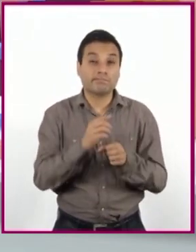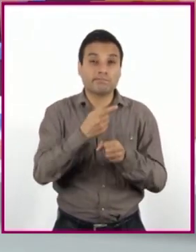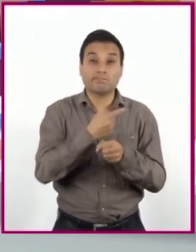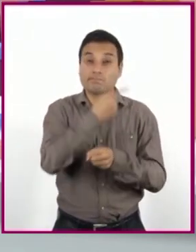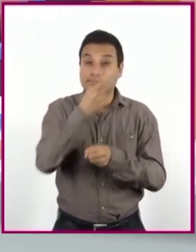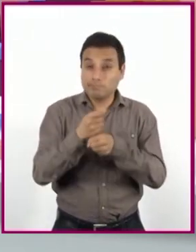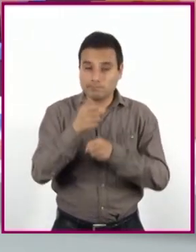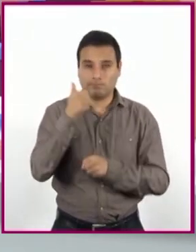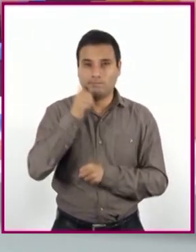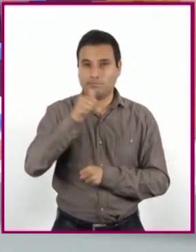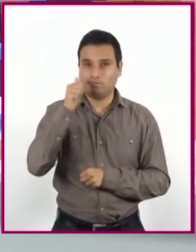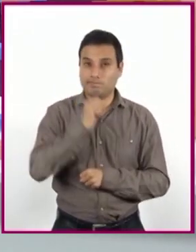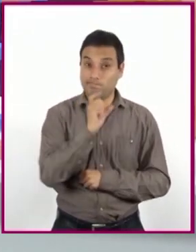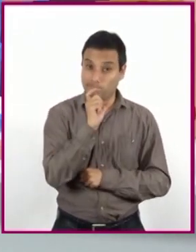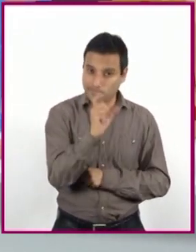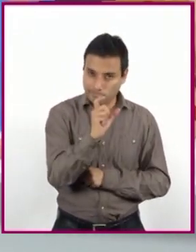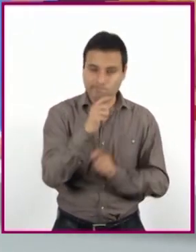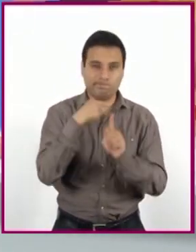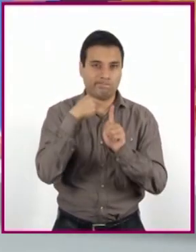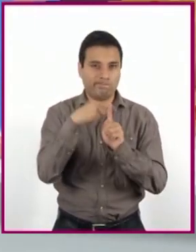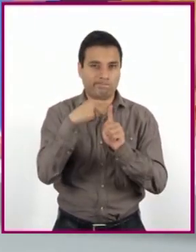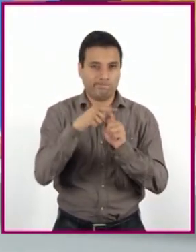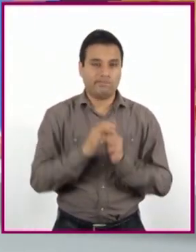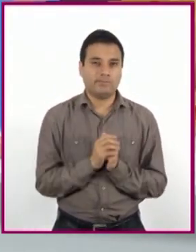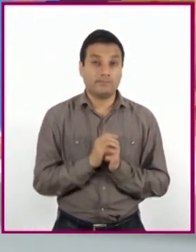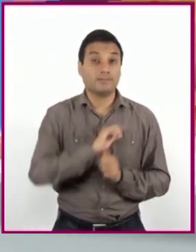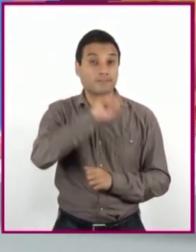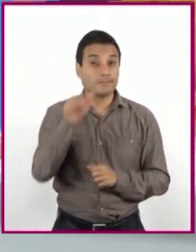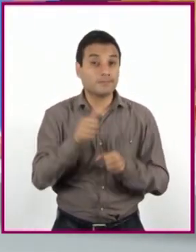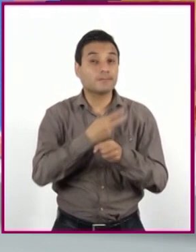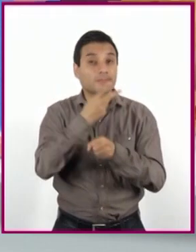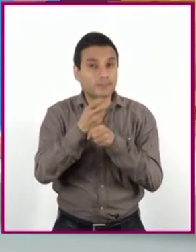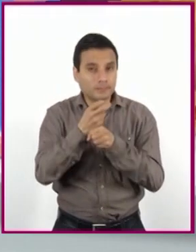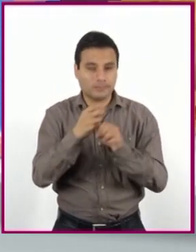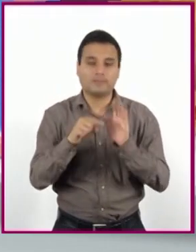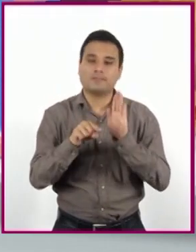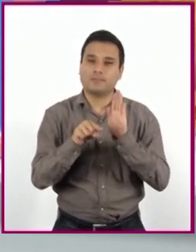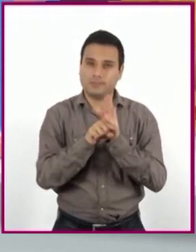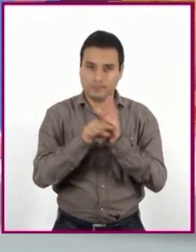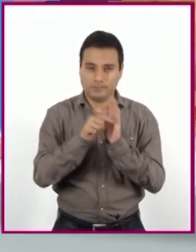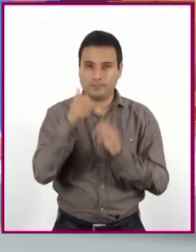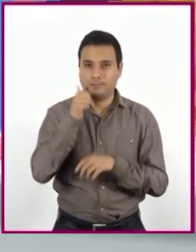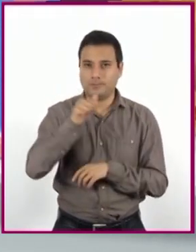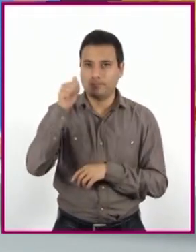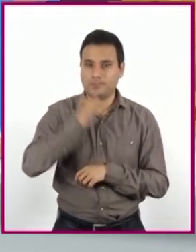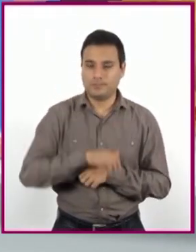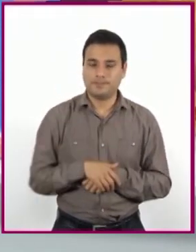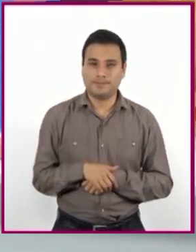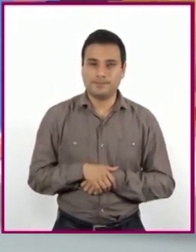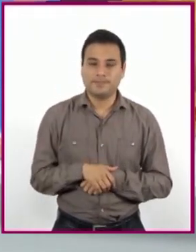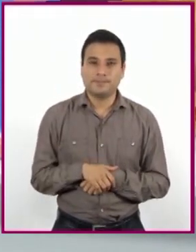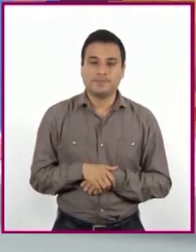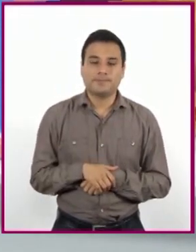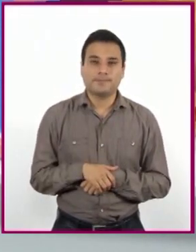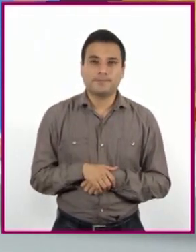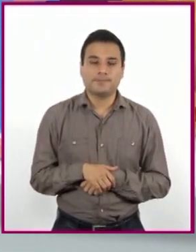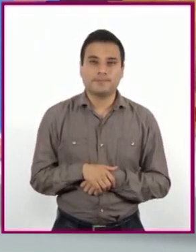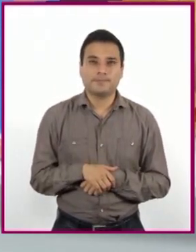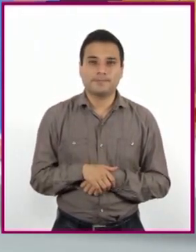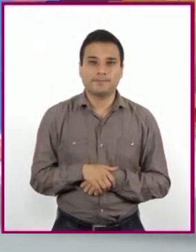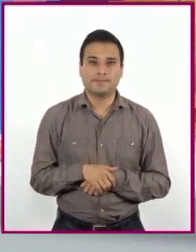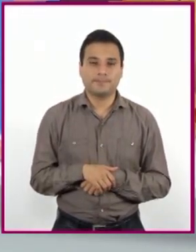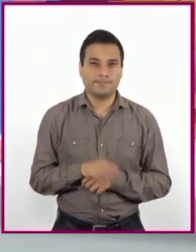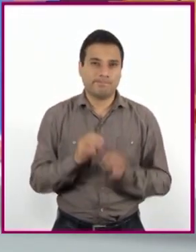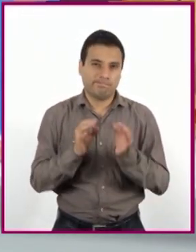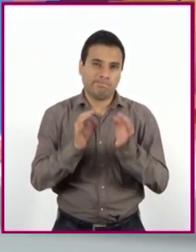carga positiva, es decir, el catión, y después el de la carga negativa, que es el anión. Se nombra